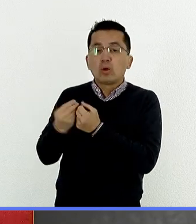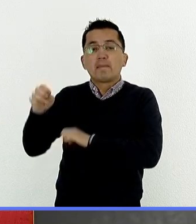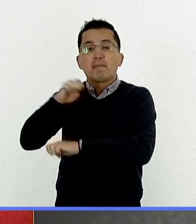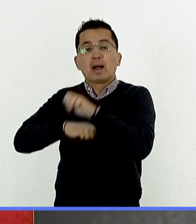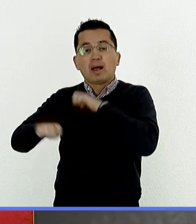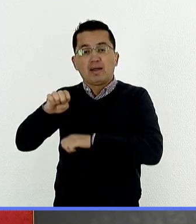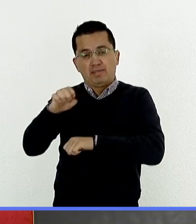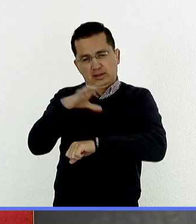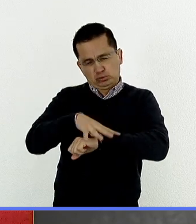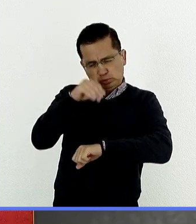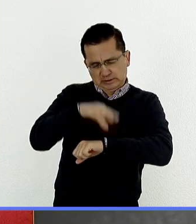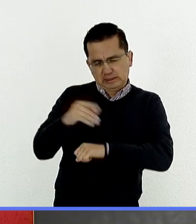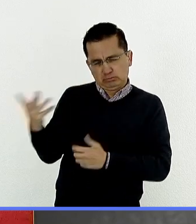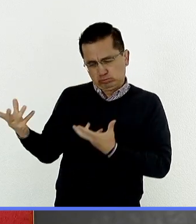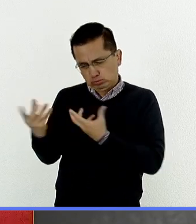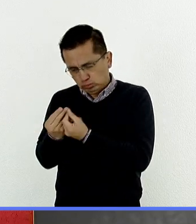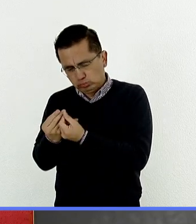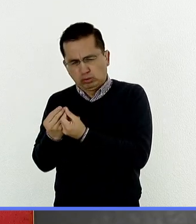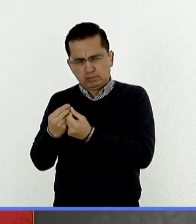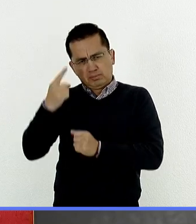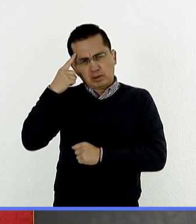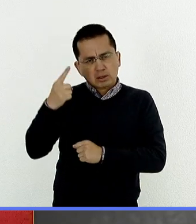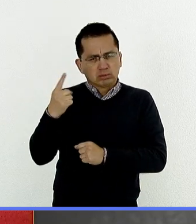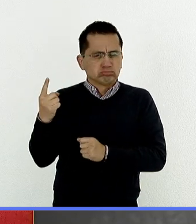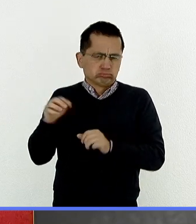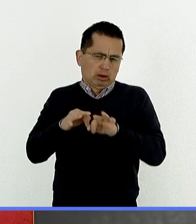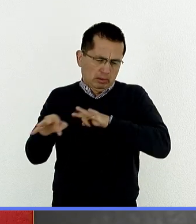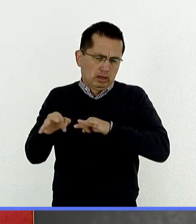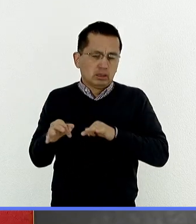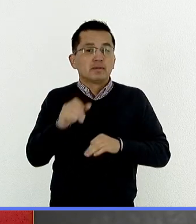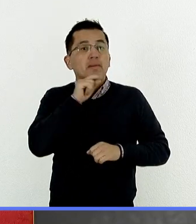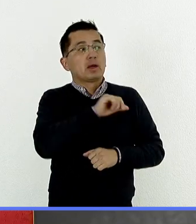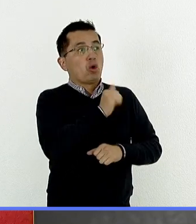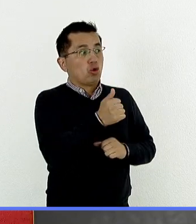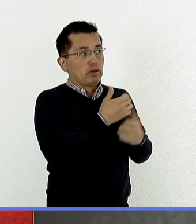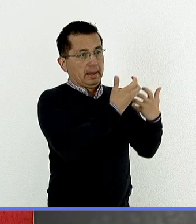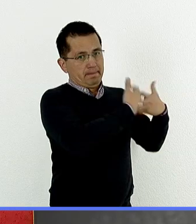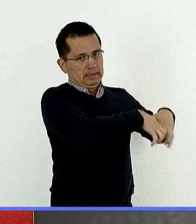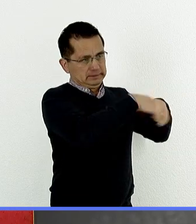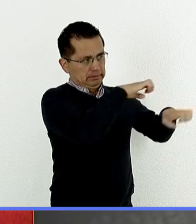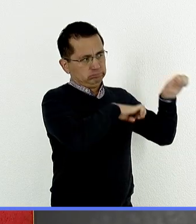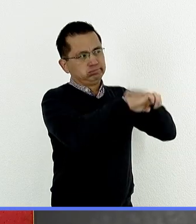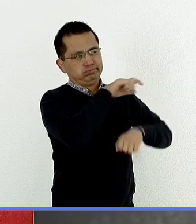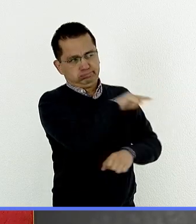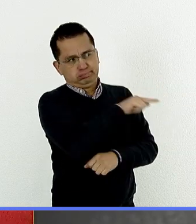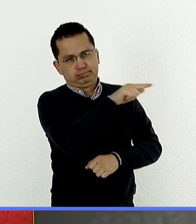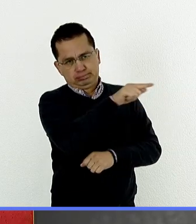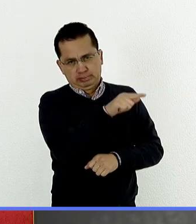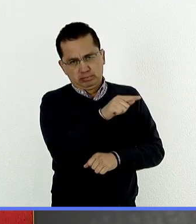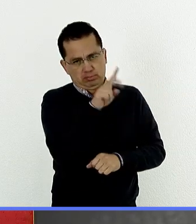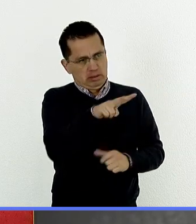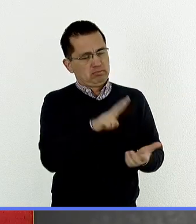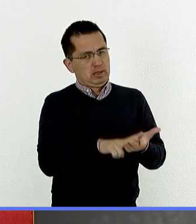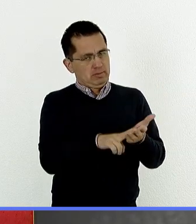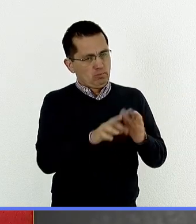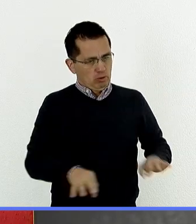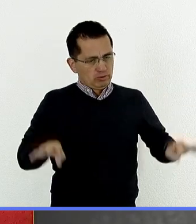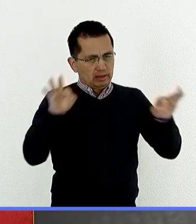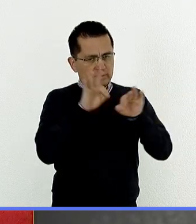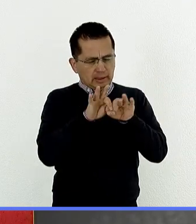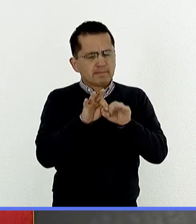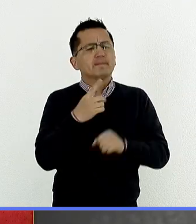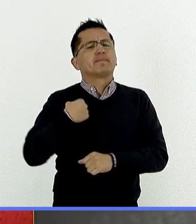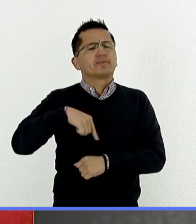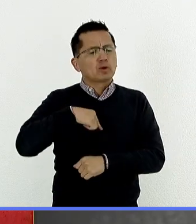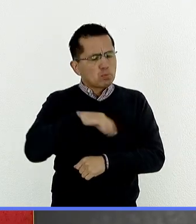y para otros patrocinadores este muy importantes del concurso tanto el nacional como el internacional para tratar